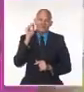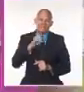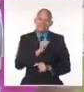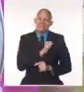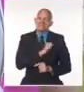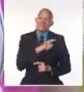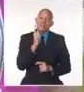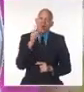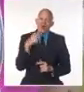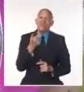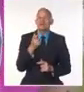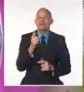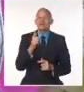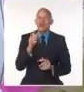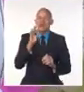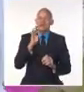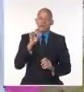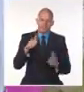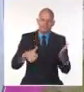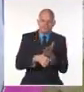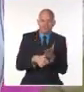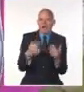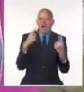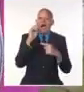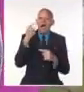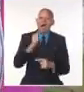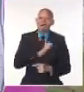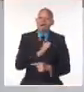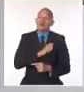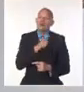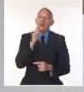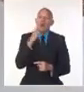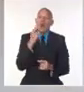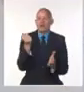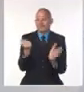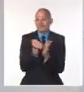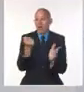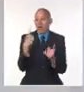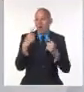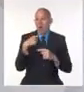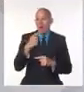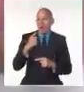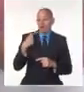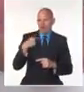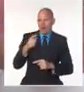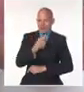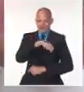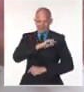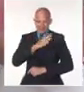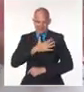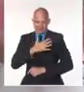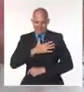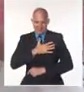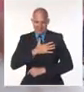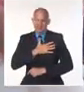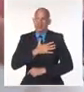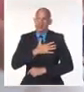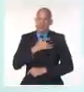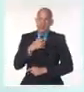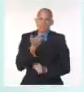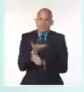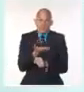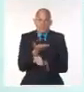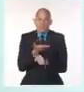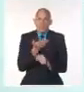que permite a cubanos descendientes obtener la ciudadanía española, han sido las principales causas del incremento sostenido de peticiones. Hoy,